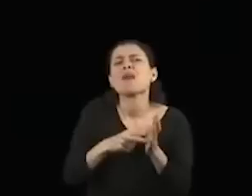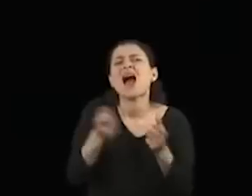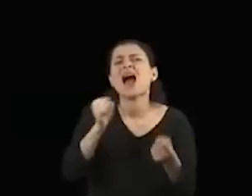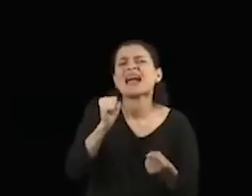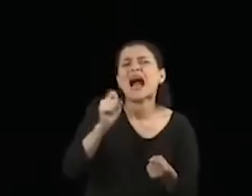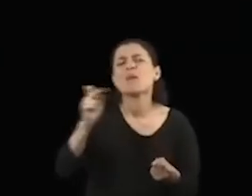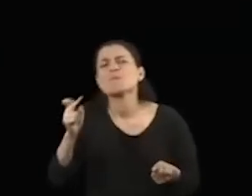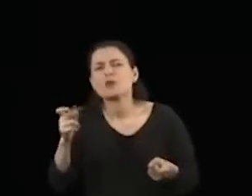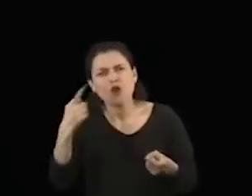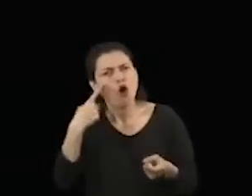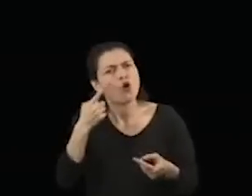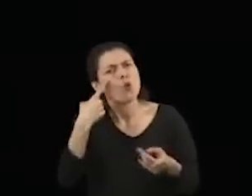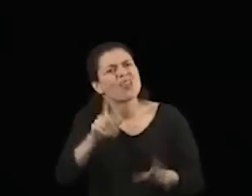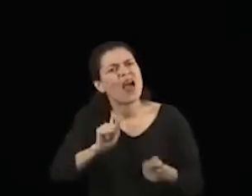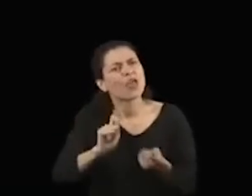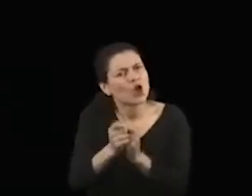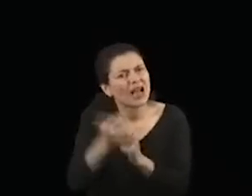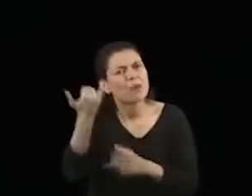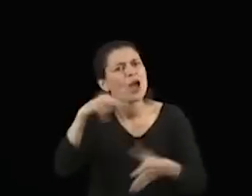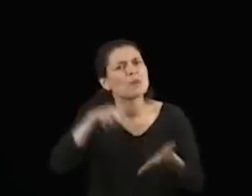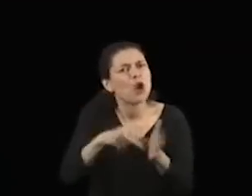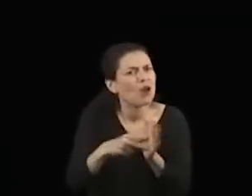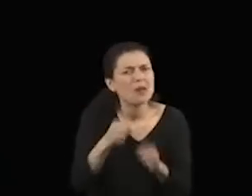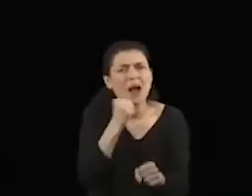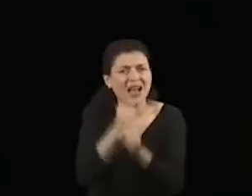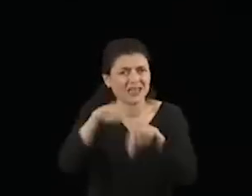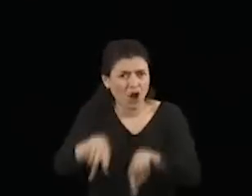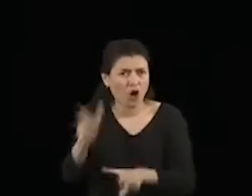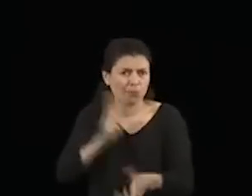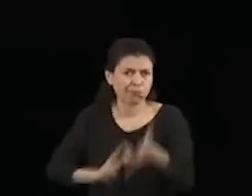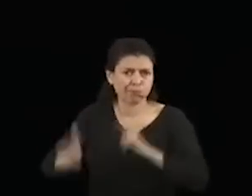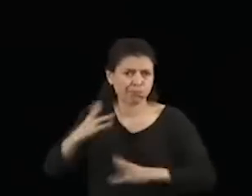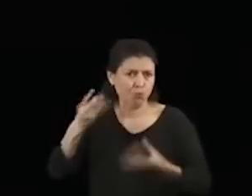discusión distinta por todo el ruido que metió la política, pero...